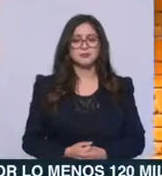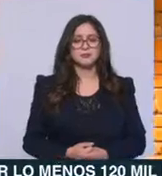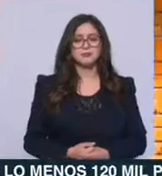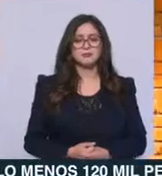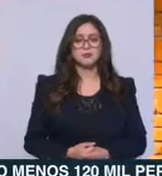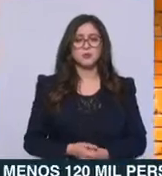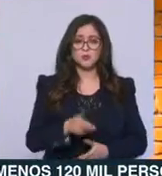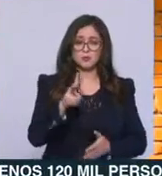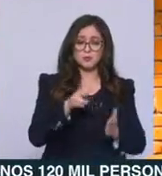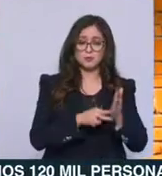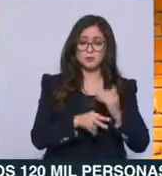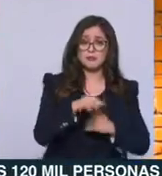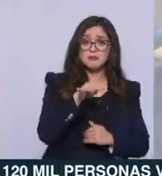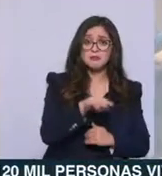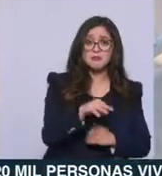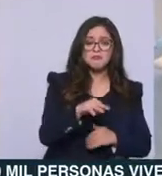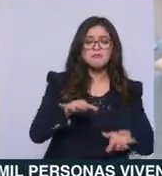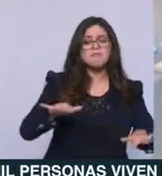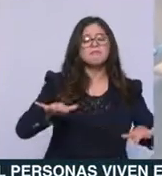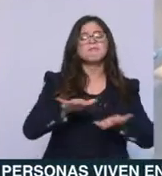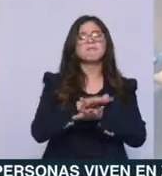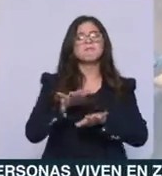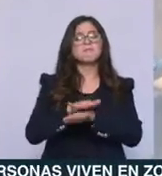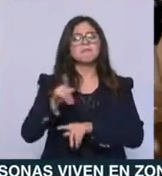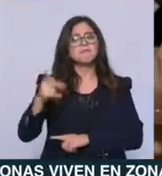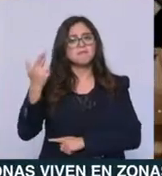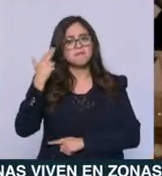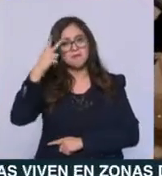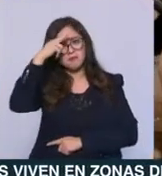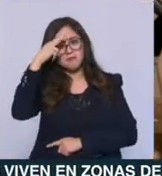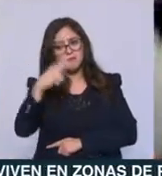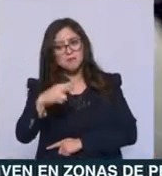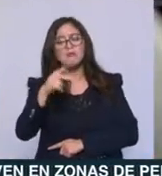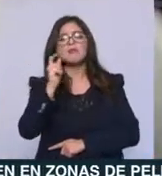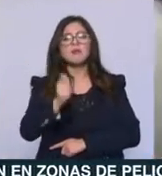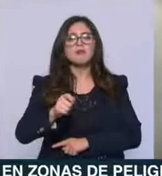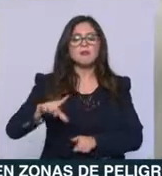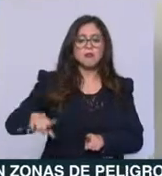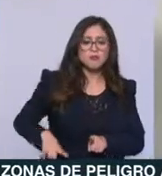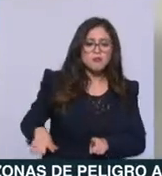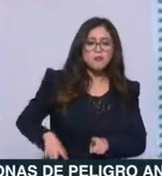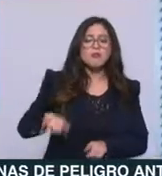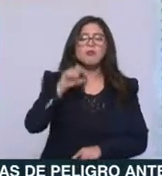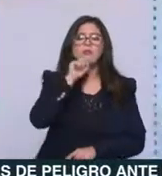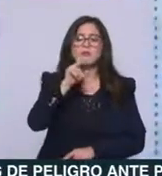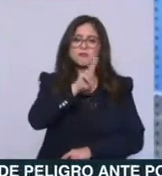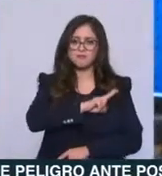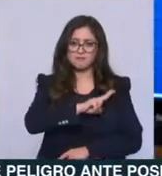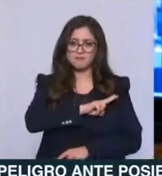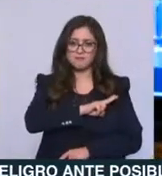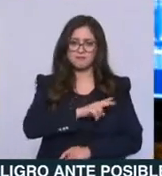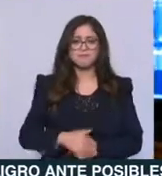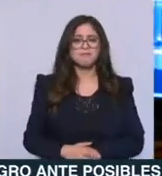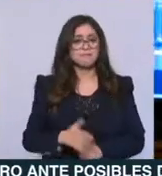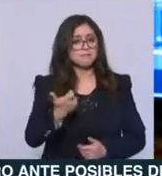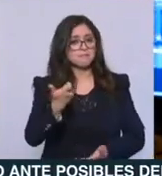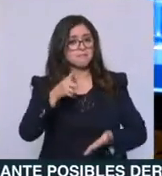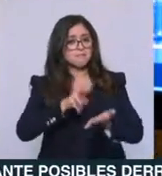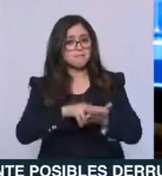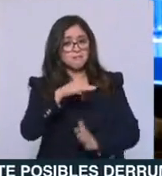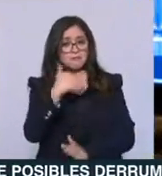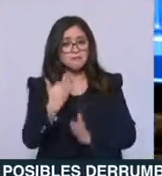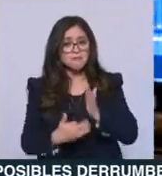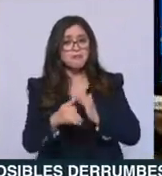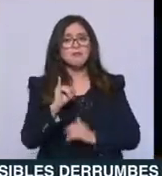El 2019 trajo cambios en la radio mexicana, tanto en el espacio público como en el privado. La falta de presupuesto colocó al